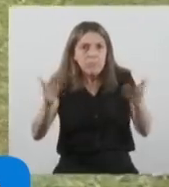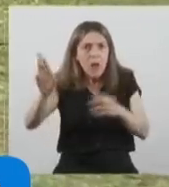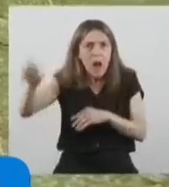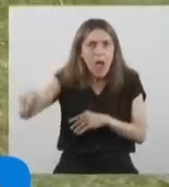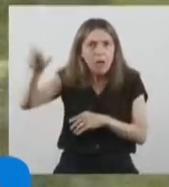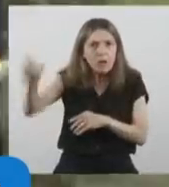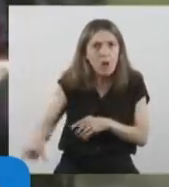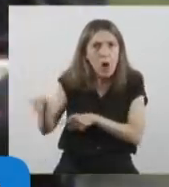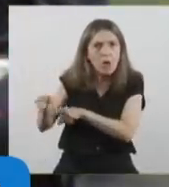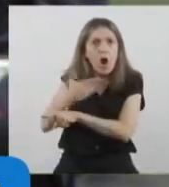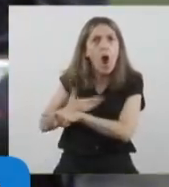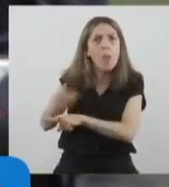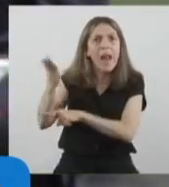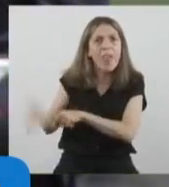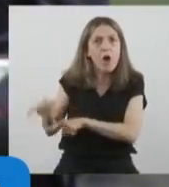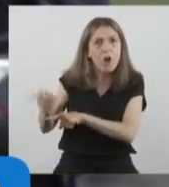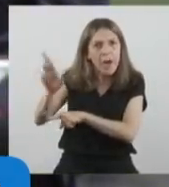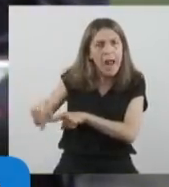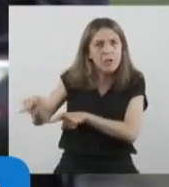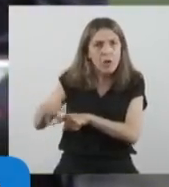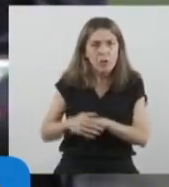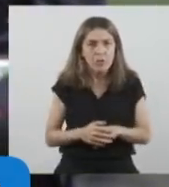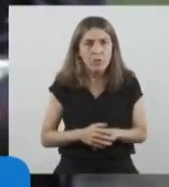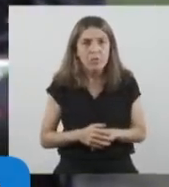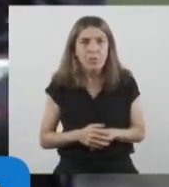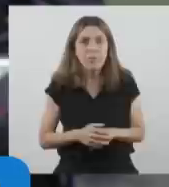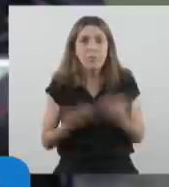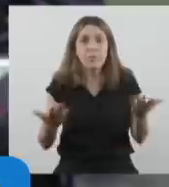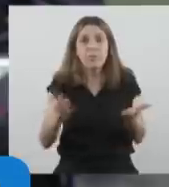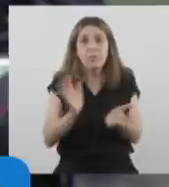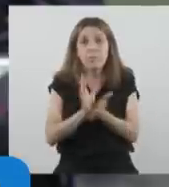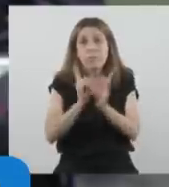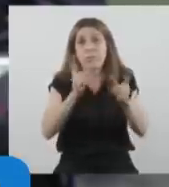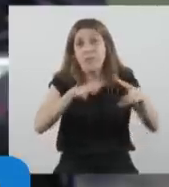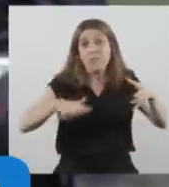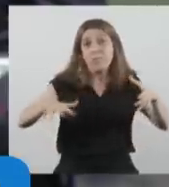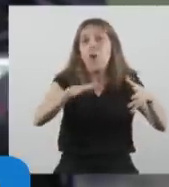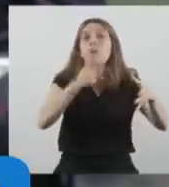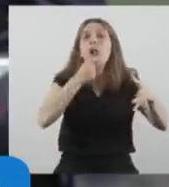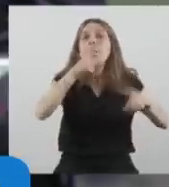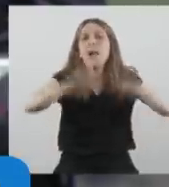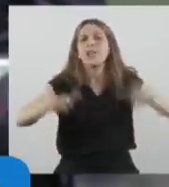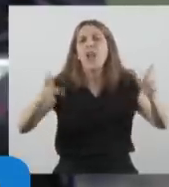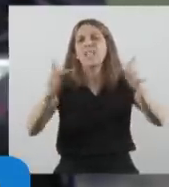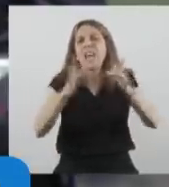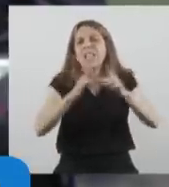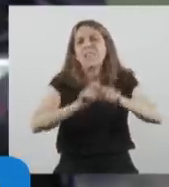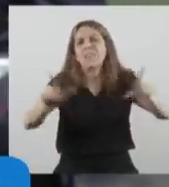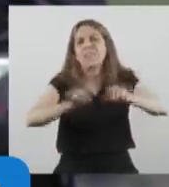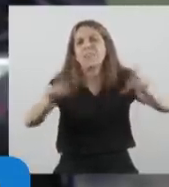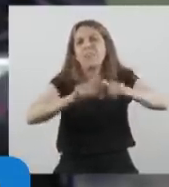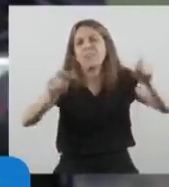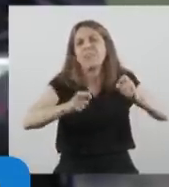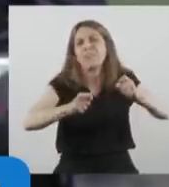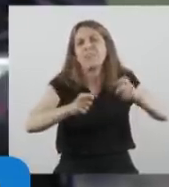lo que dice la verdad la conectividad de internet se ha desarrollado pero se ha